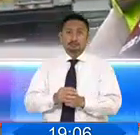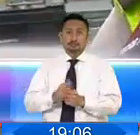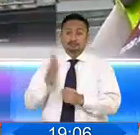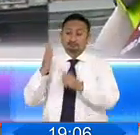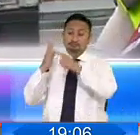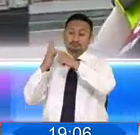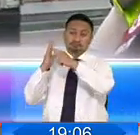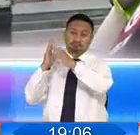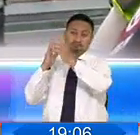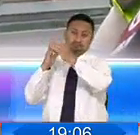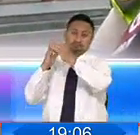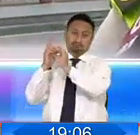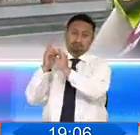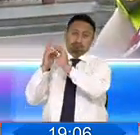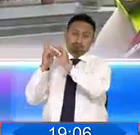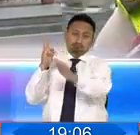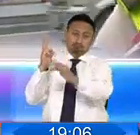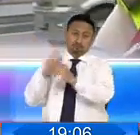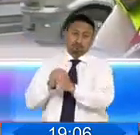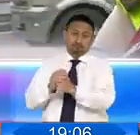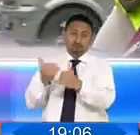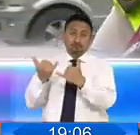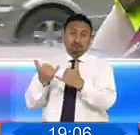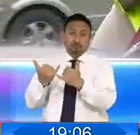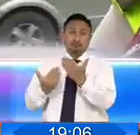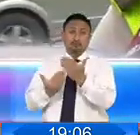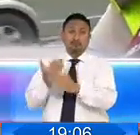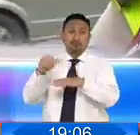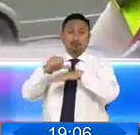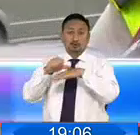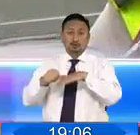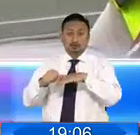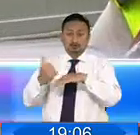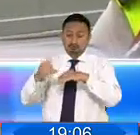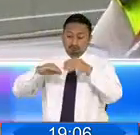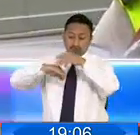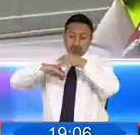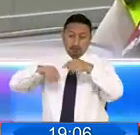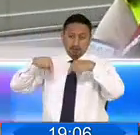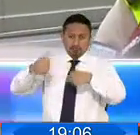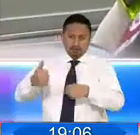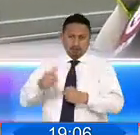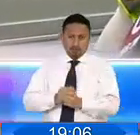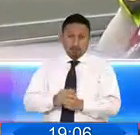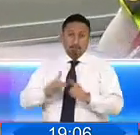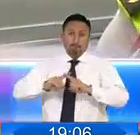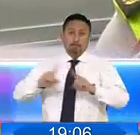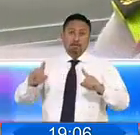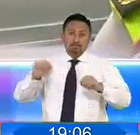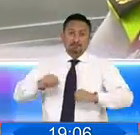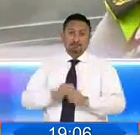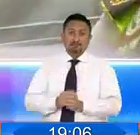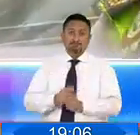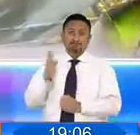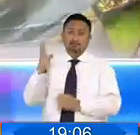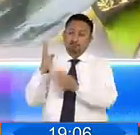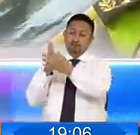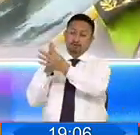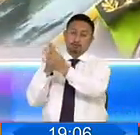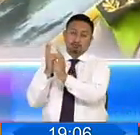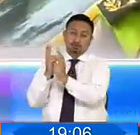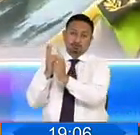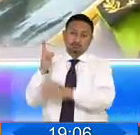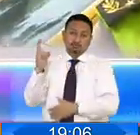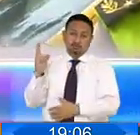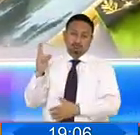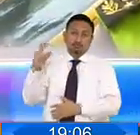amputadas. El día de hoy se somete a una nueva cirugía. Está estable él, pero lamentablemente perdió sus dos falanges. Nosotros